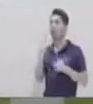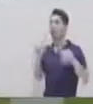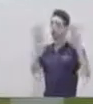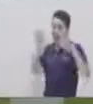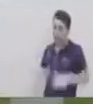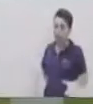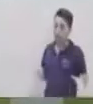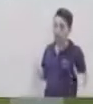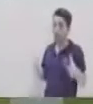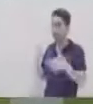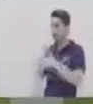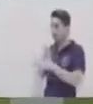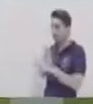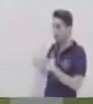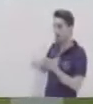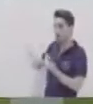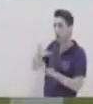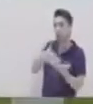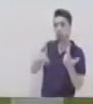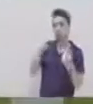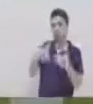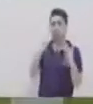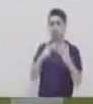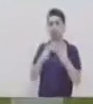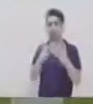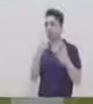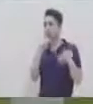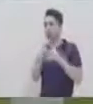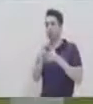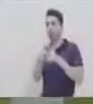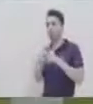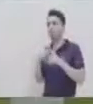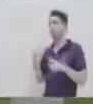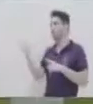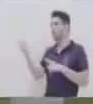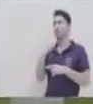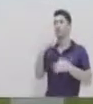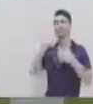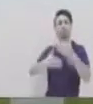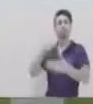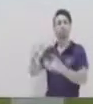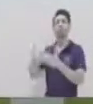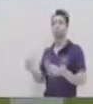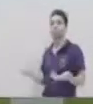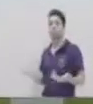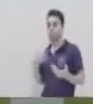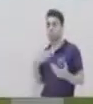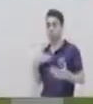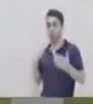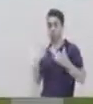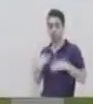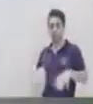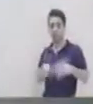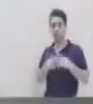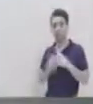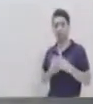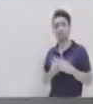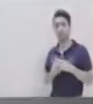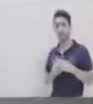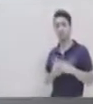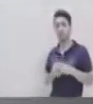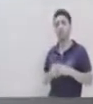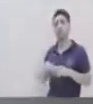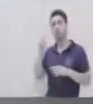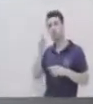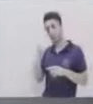la permanencia, la convivencia, no solo en casa, ¿verdad?, pero iniciamos todos nuestros procesos desde casa. Entonces es muy